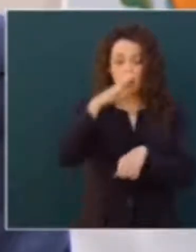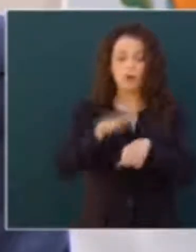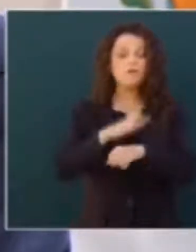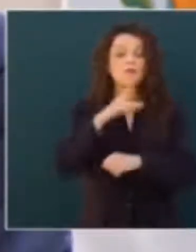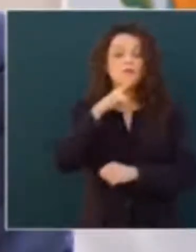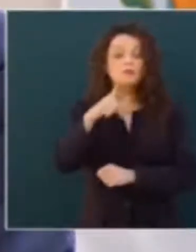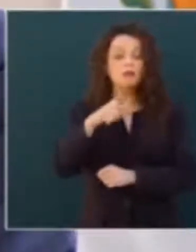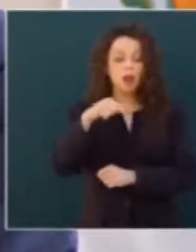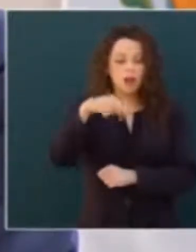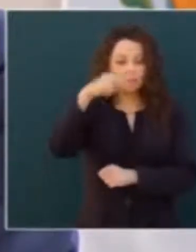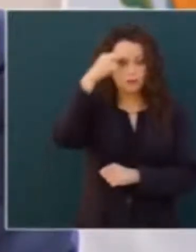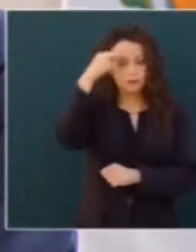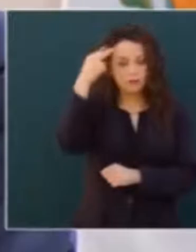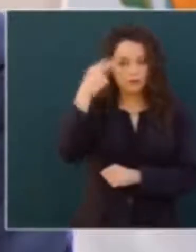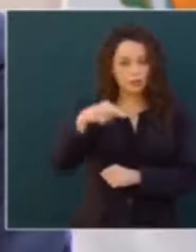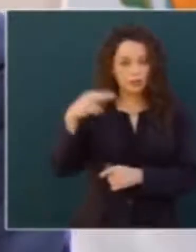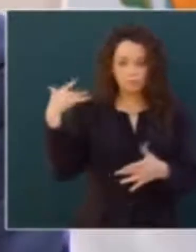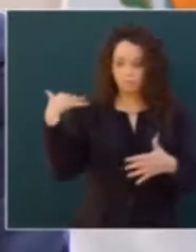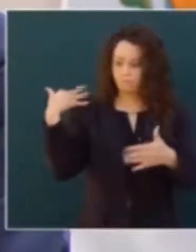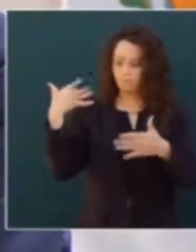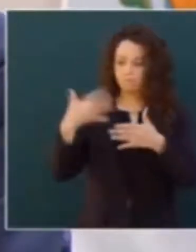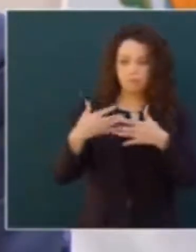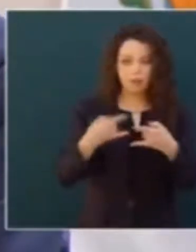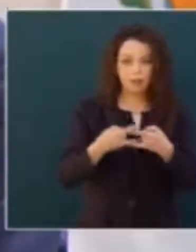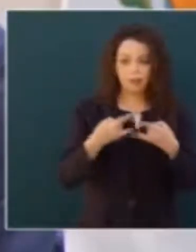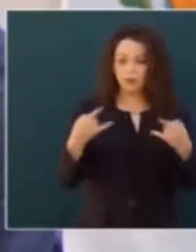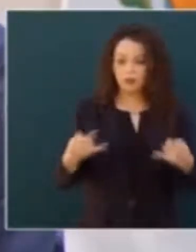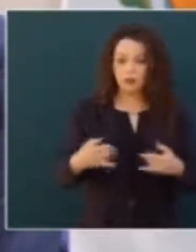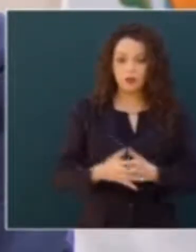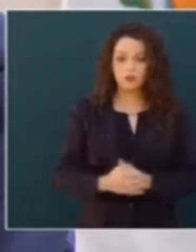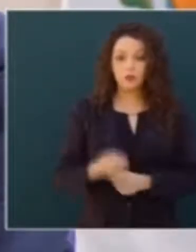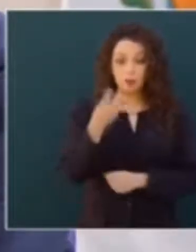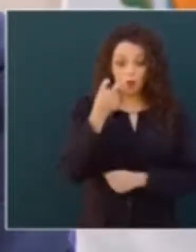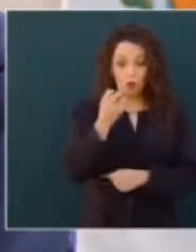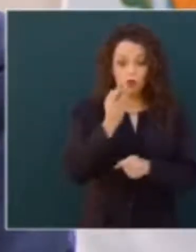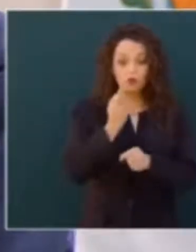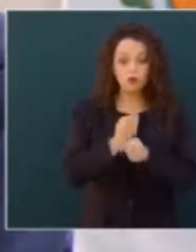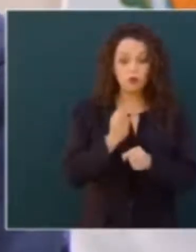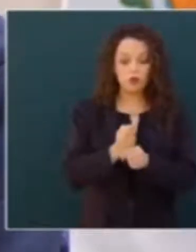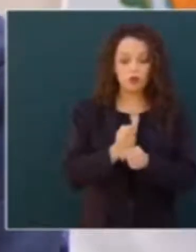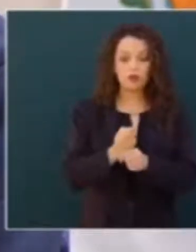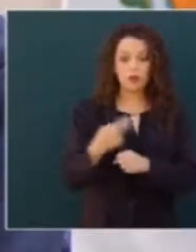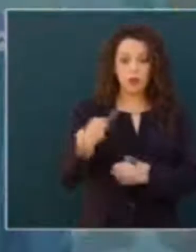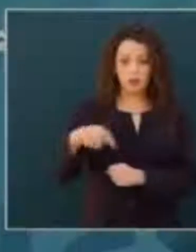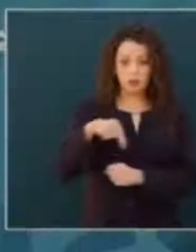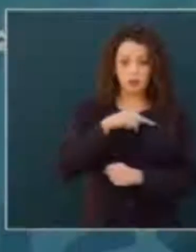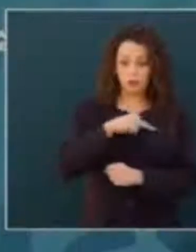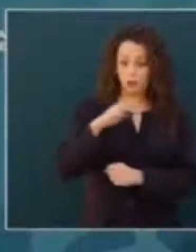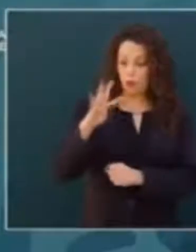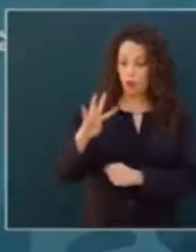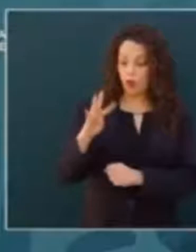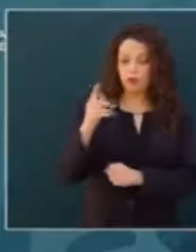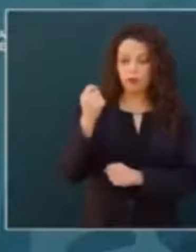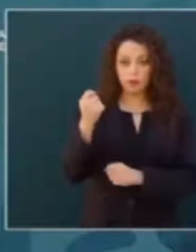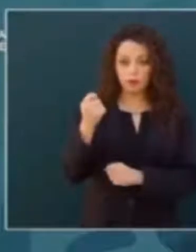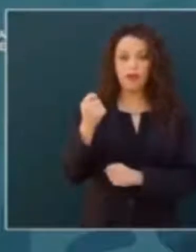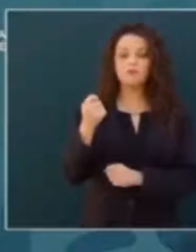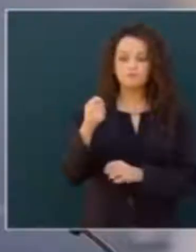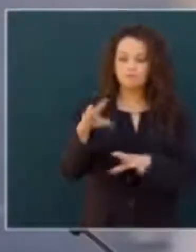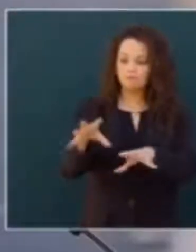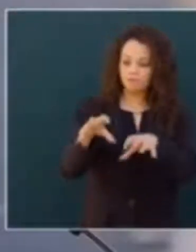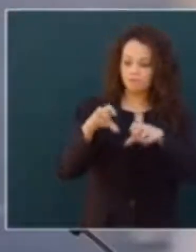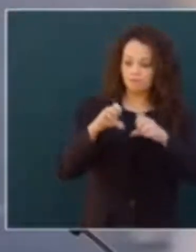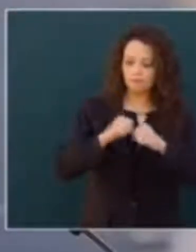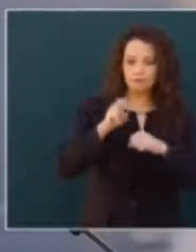Por eso, la 4ª transformación lo asume como una fuente de inspiración